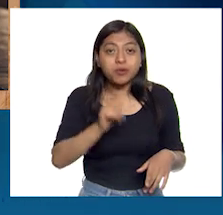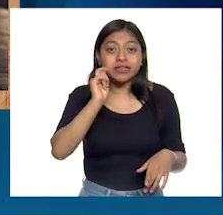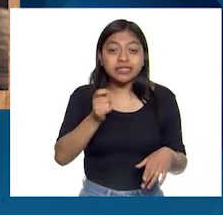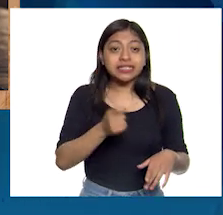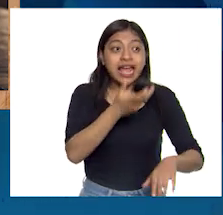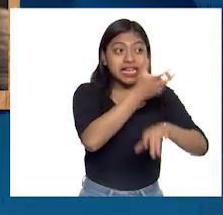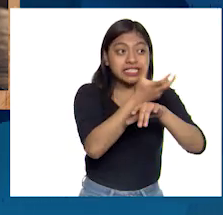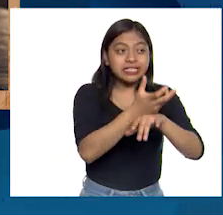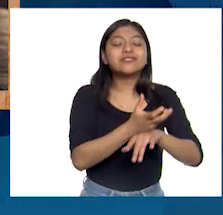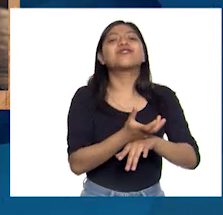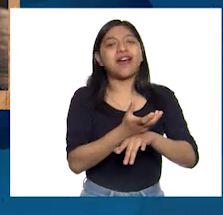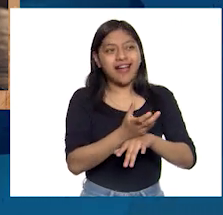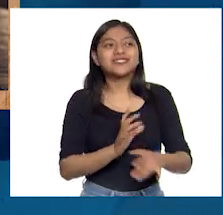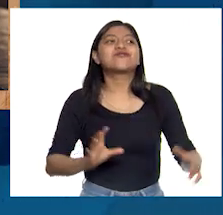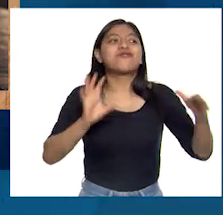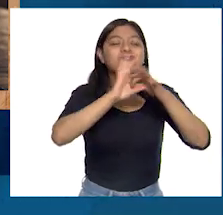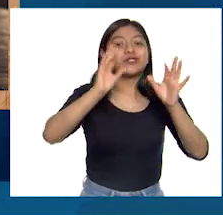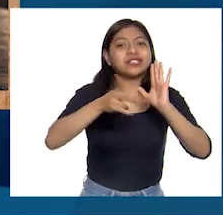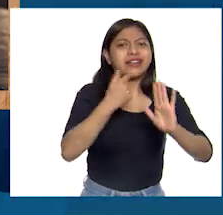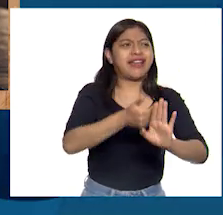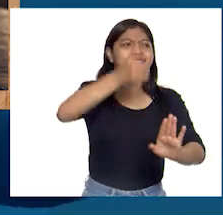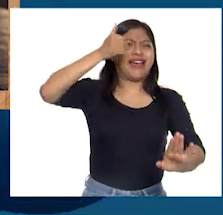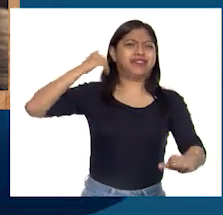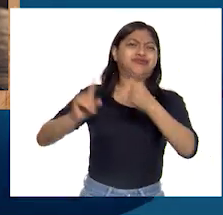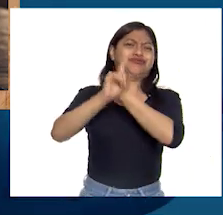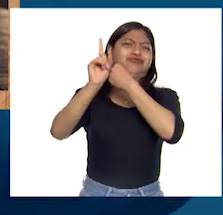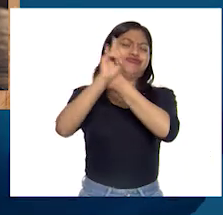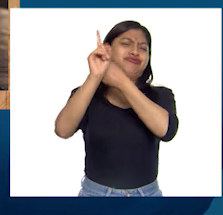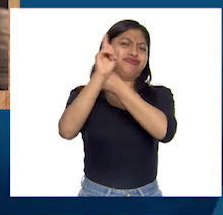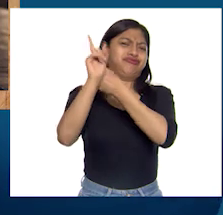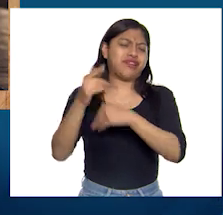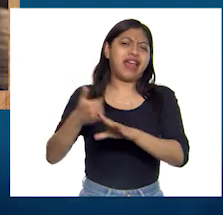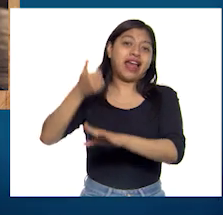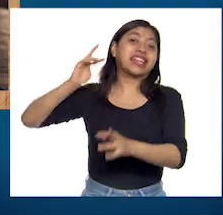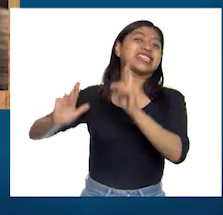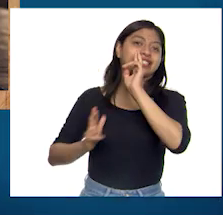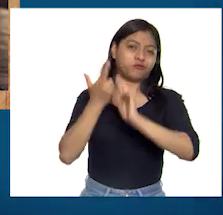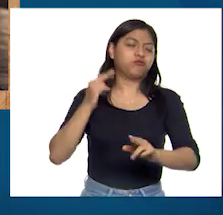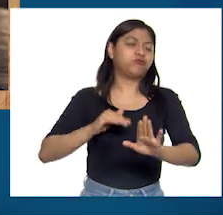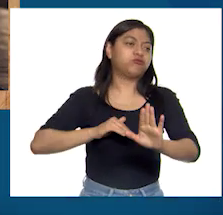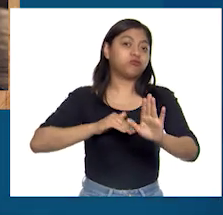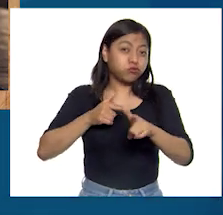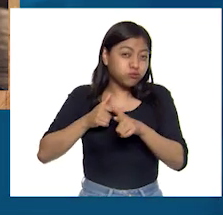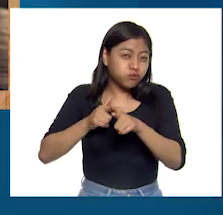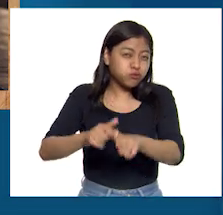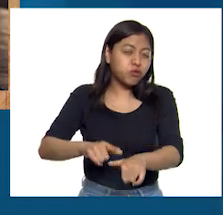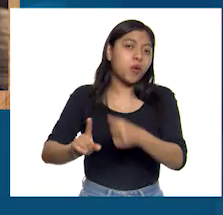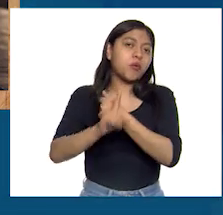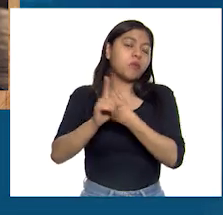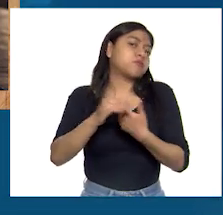con Estados Unidos que venía arrastrando desde muchos años antes, algunos incluso desde la Revolución. Por ejemplo, cuestiones como el tema de